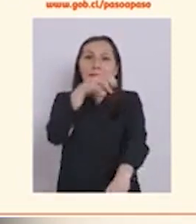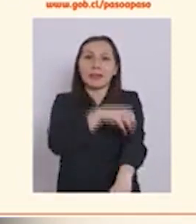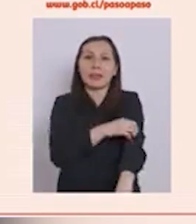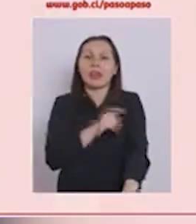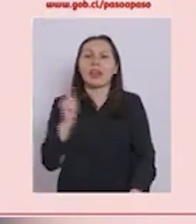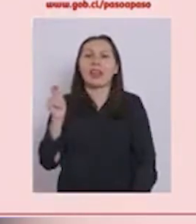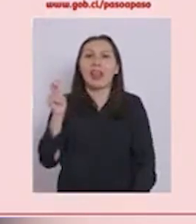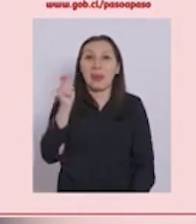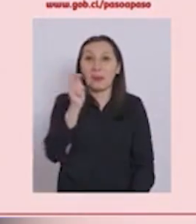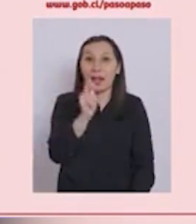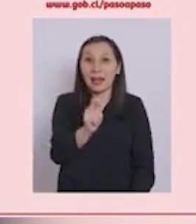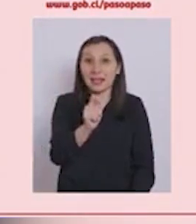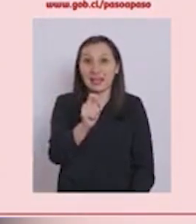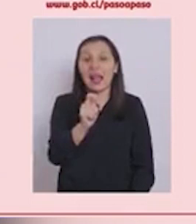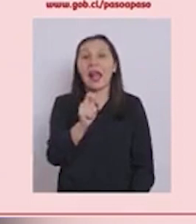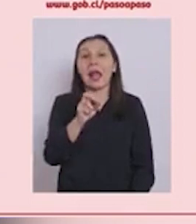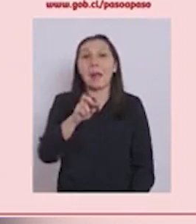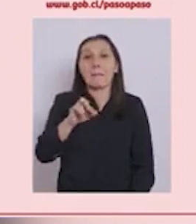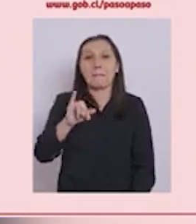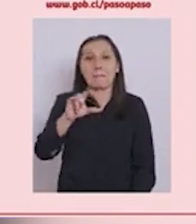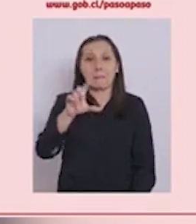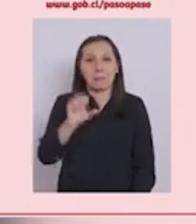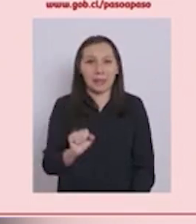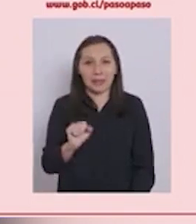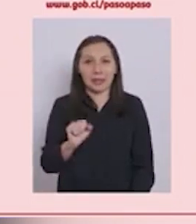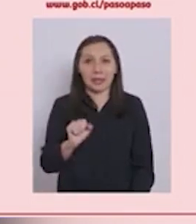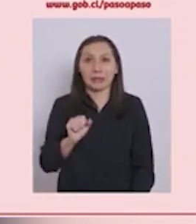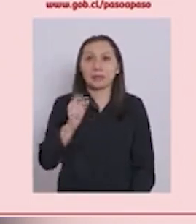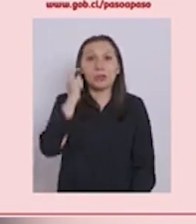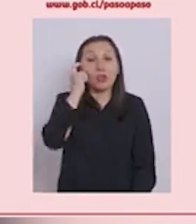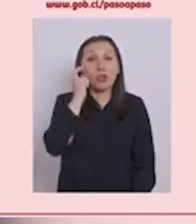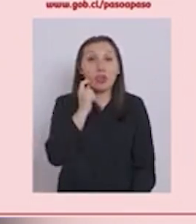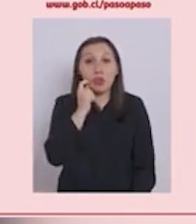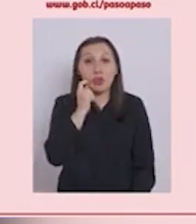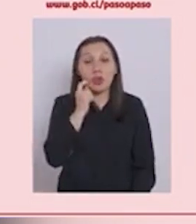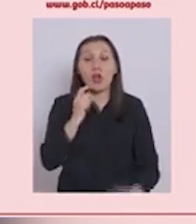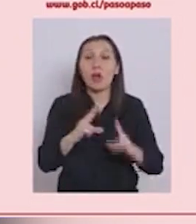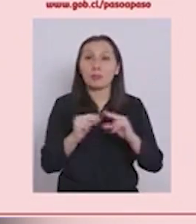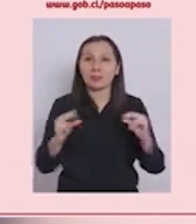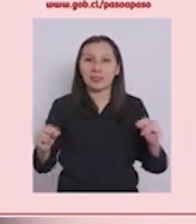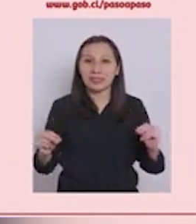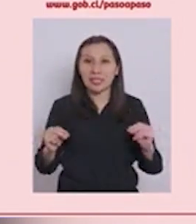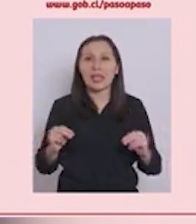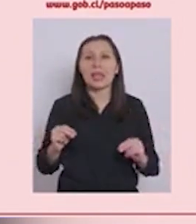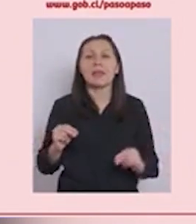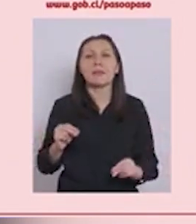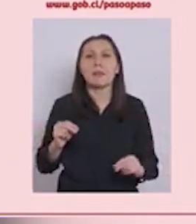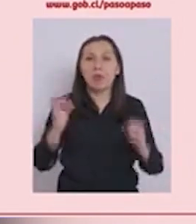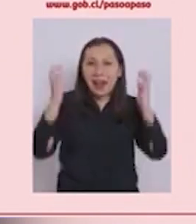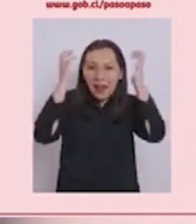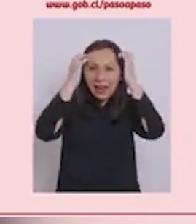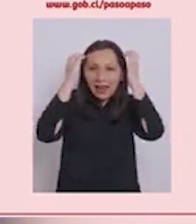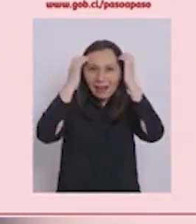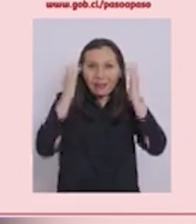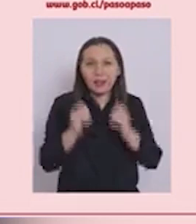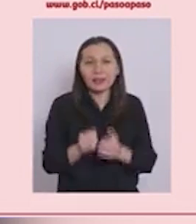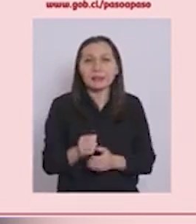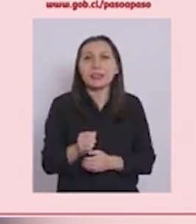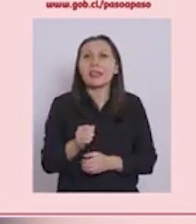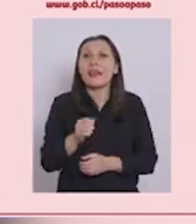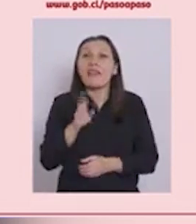región de tarapacá pica en la región de o'higgins pichilemu las cabras